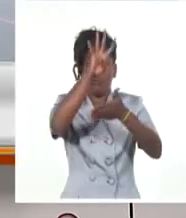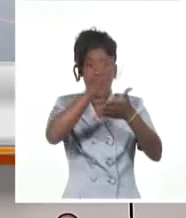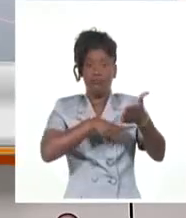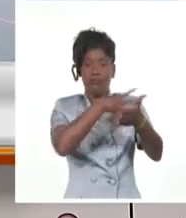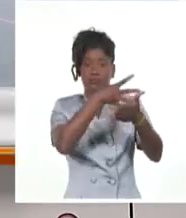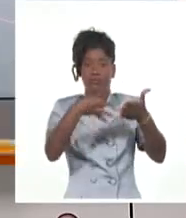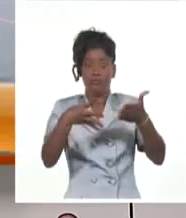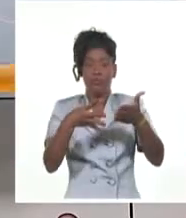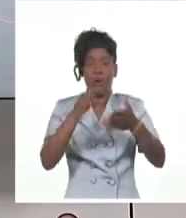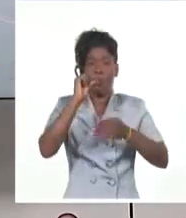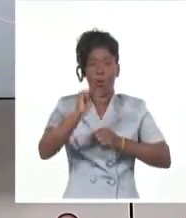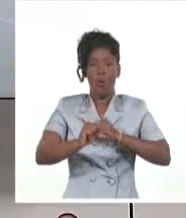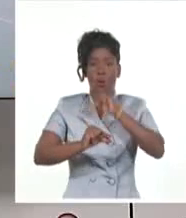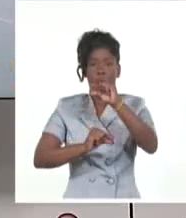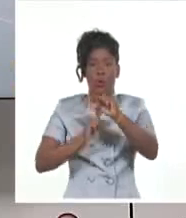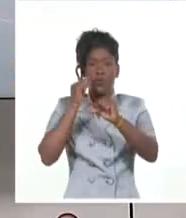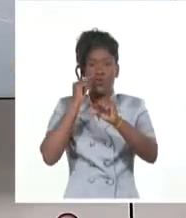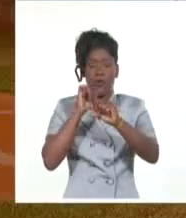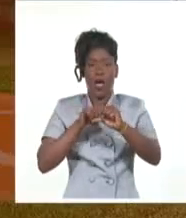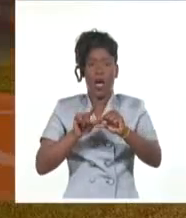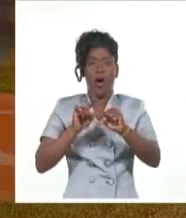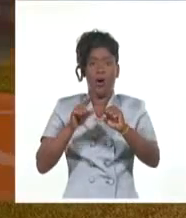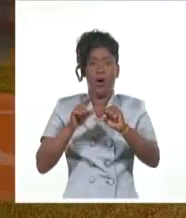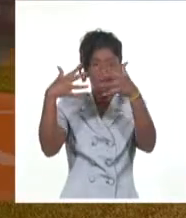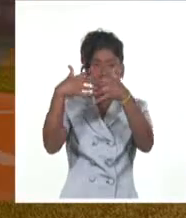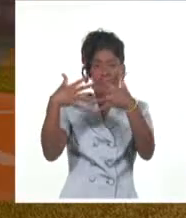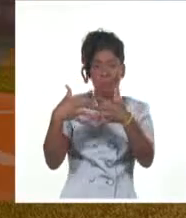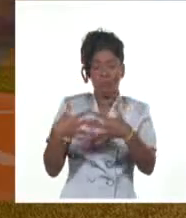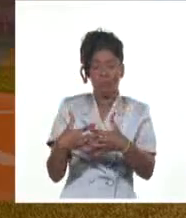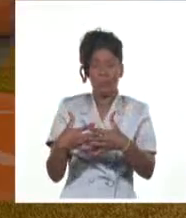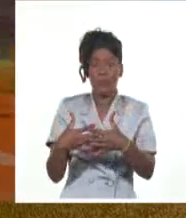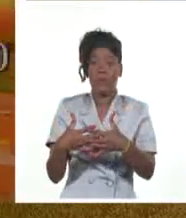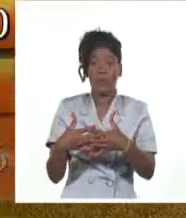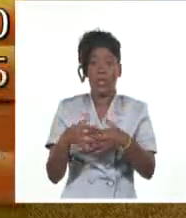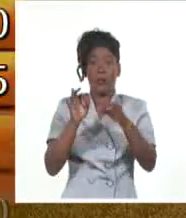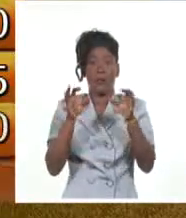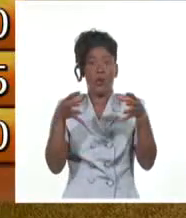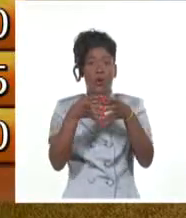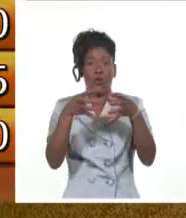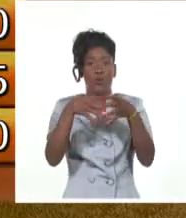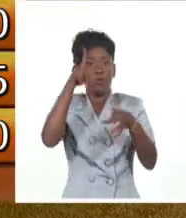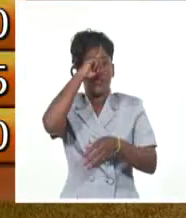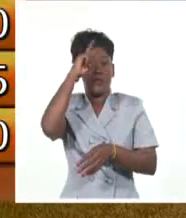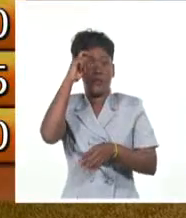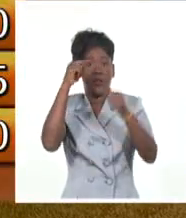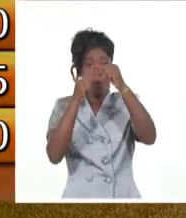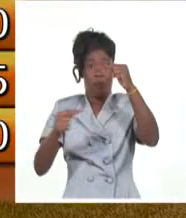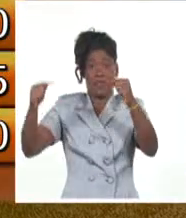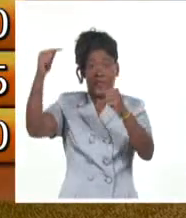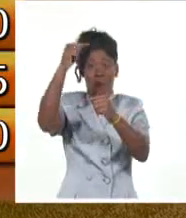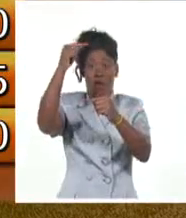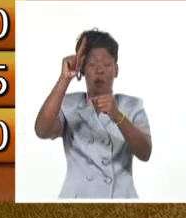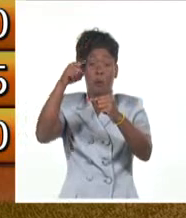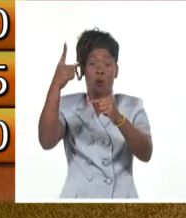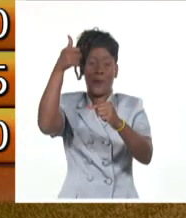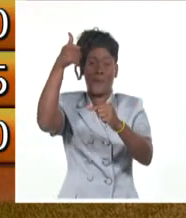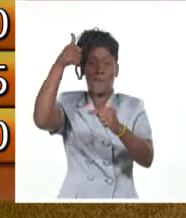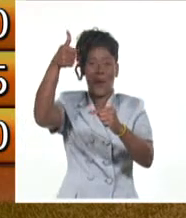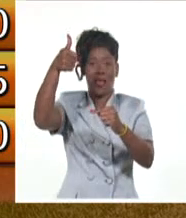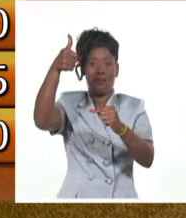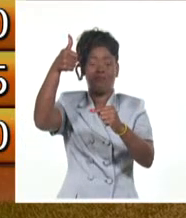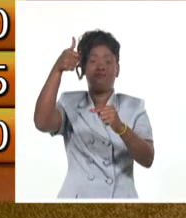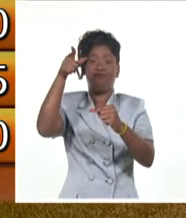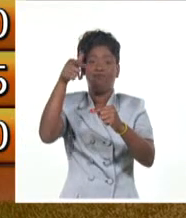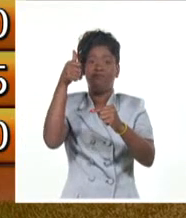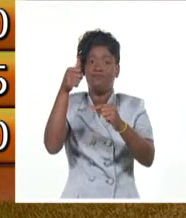perfilándose en la segunda mitad ya del campeonato. Los Gallos son dueños de la cima, un equipo que se ha ganado el puesto con su buen juego y un